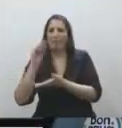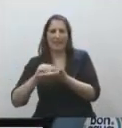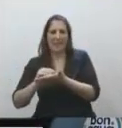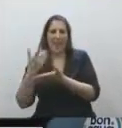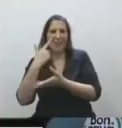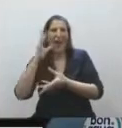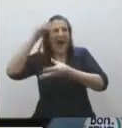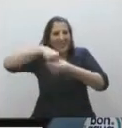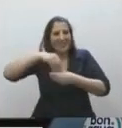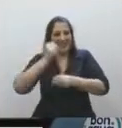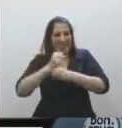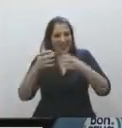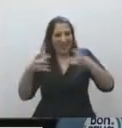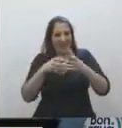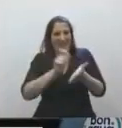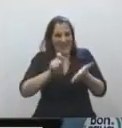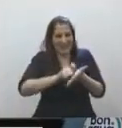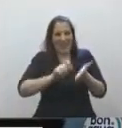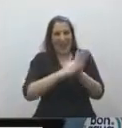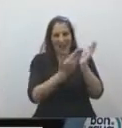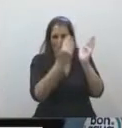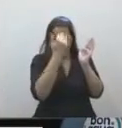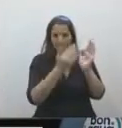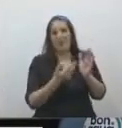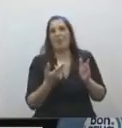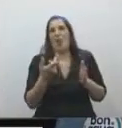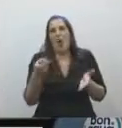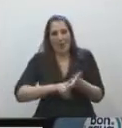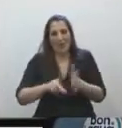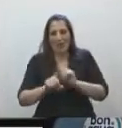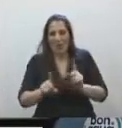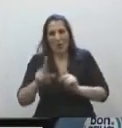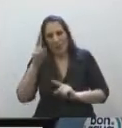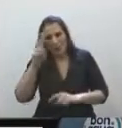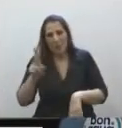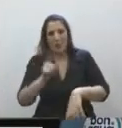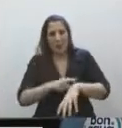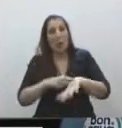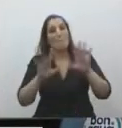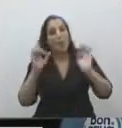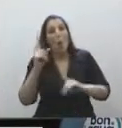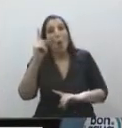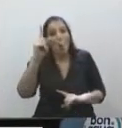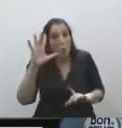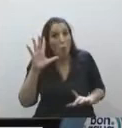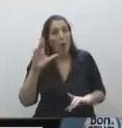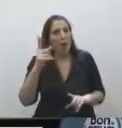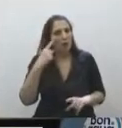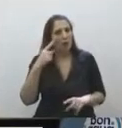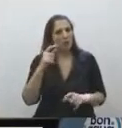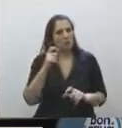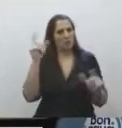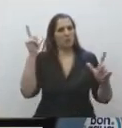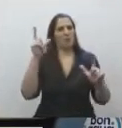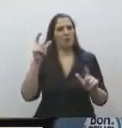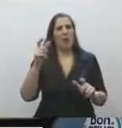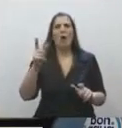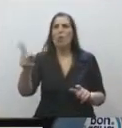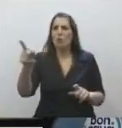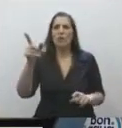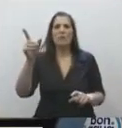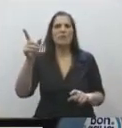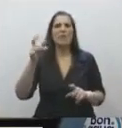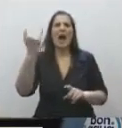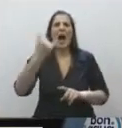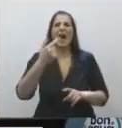contraria al gobierno, si bien he ayudado en algunas cosas como el presupuesto y demás, porque entiendo que son instrumentos que necesita el